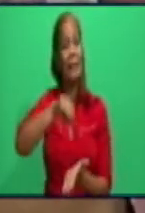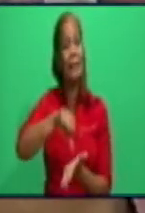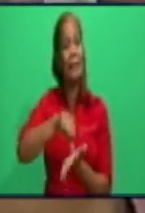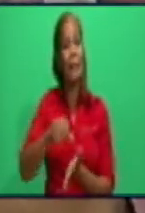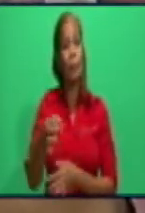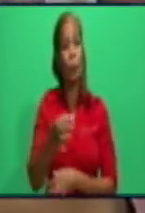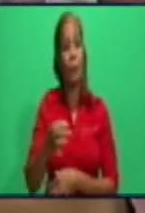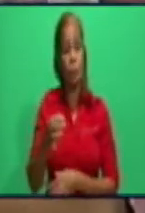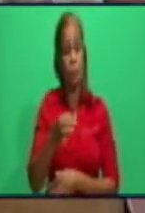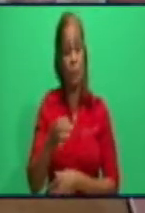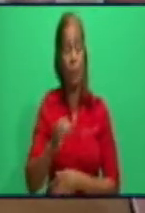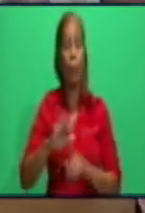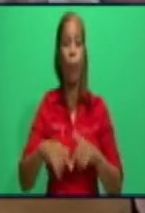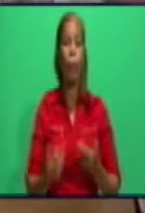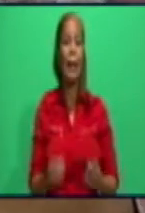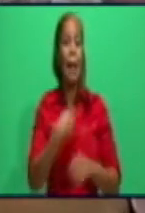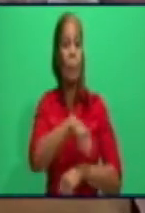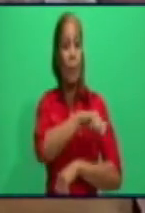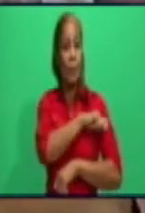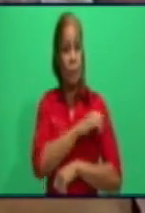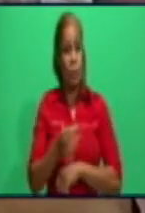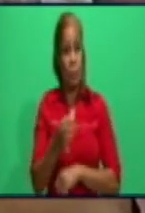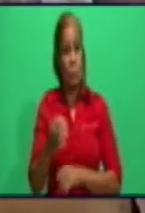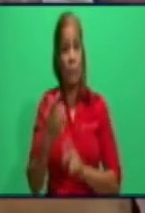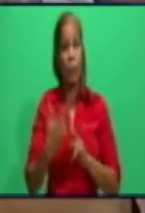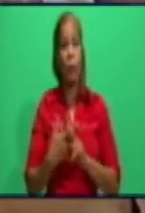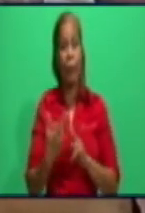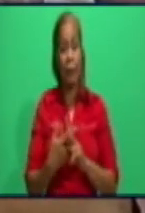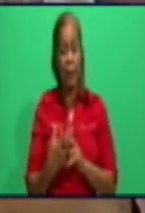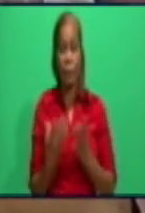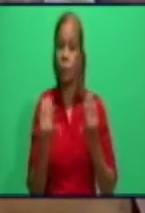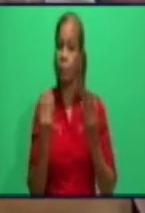la población de Bayamo, y además recibimos,